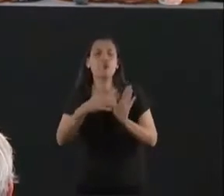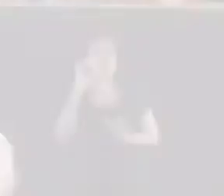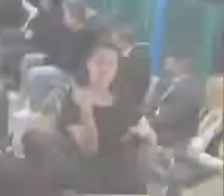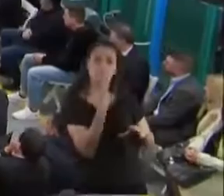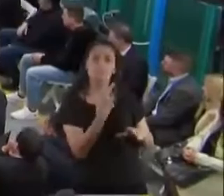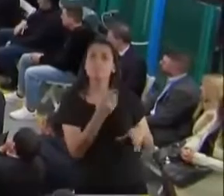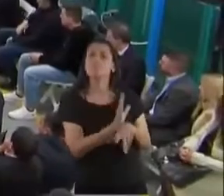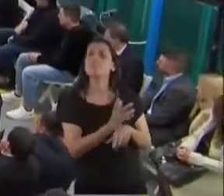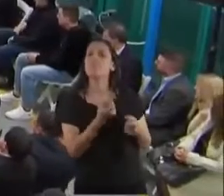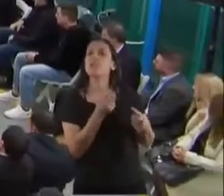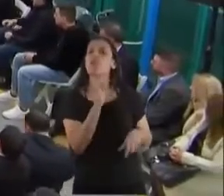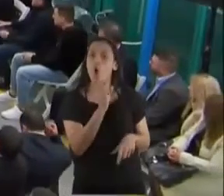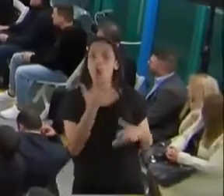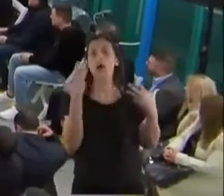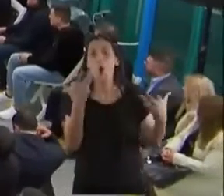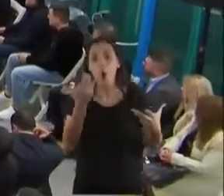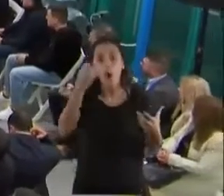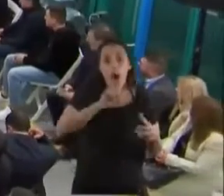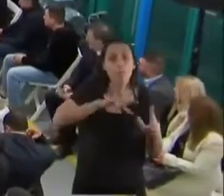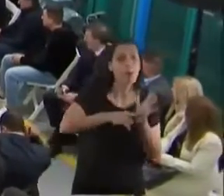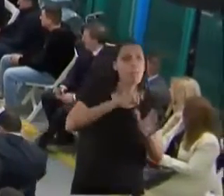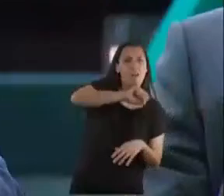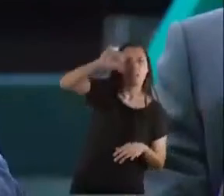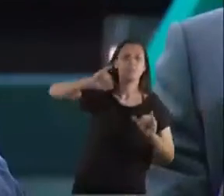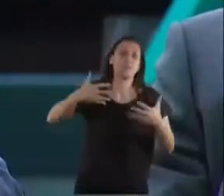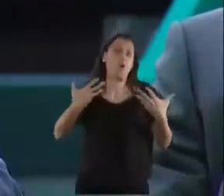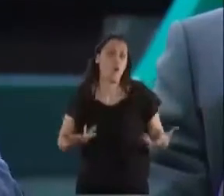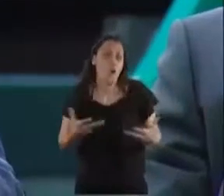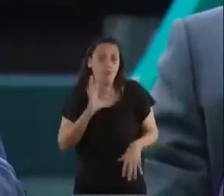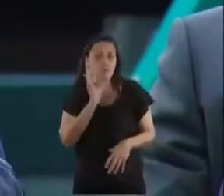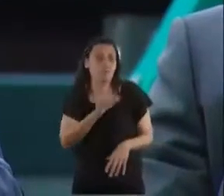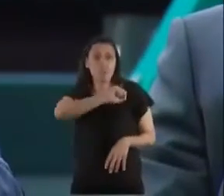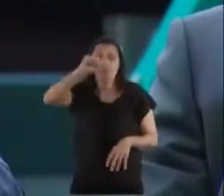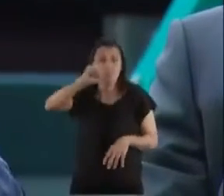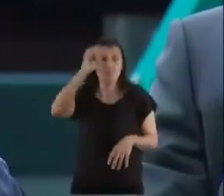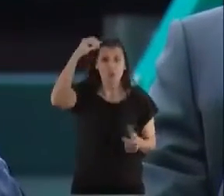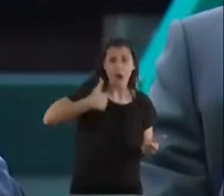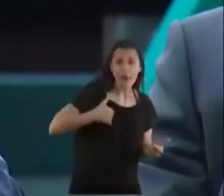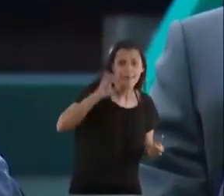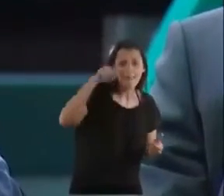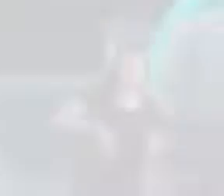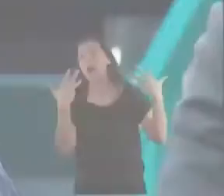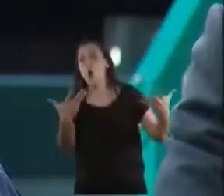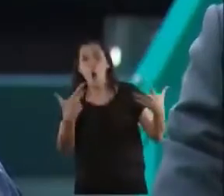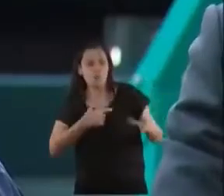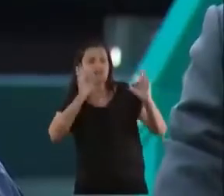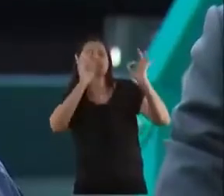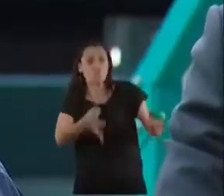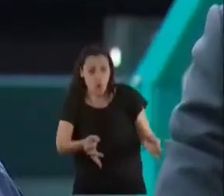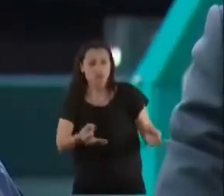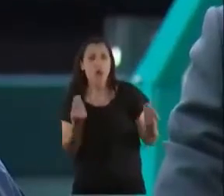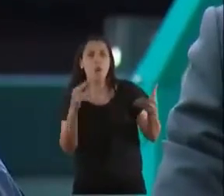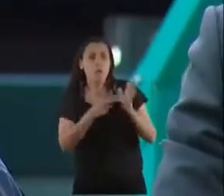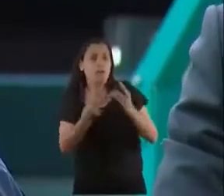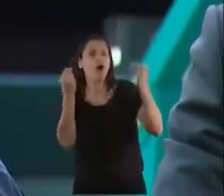importaciones. Claro que tenemos un problema con la inflación. ¿Cómo no la voy a tener si el mundo entero está explotando por la inflación? Claro que trabajamos